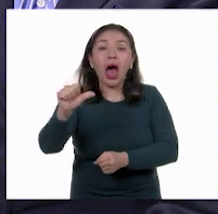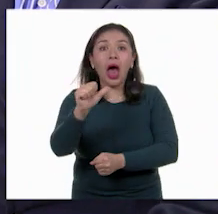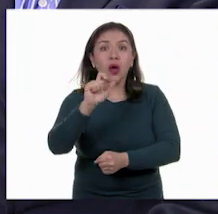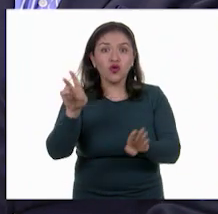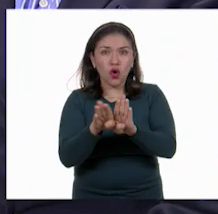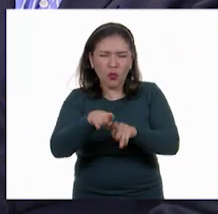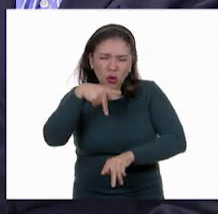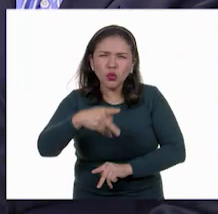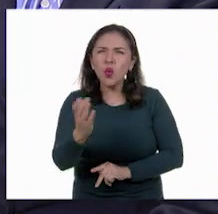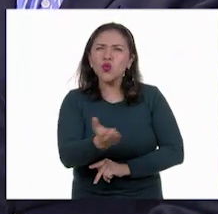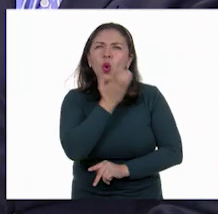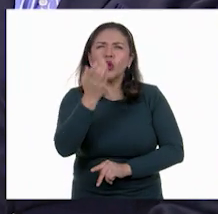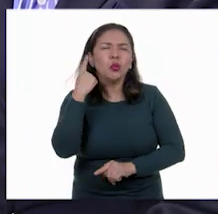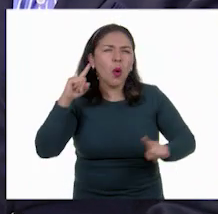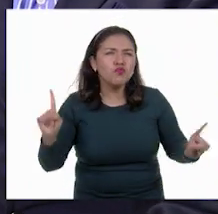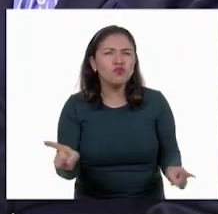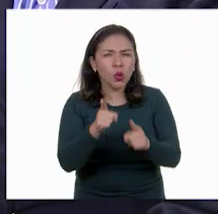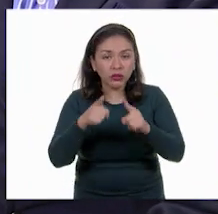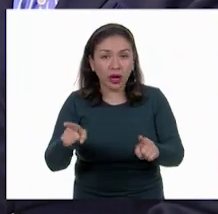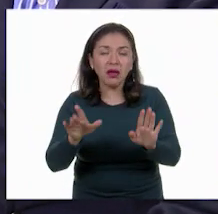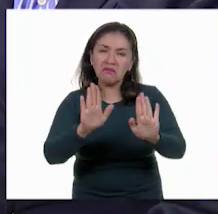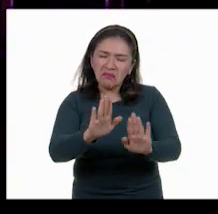nuestras raíces en la música, sino